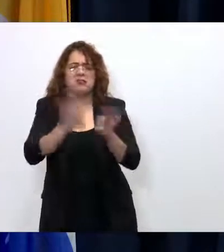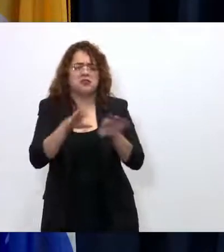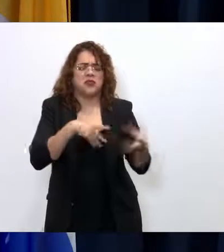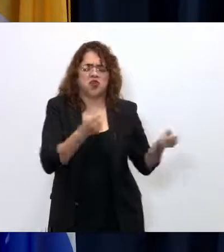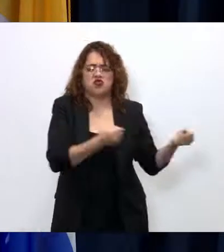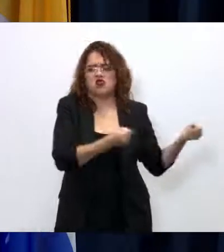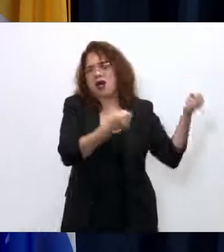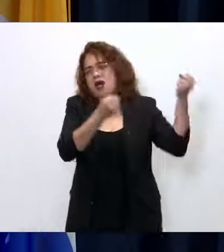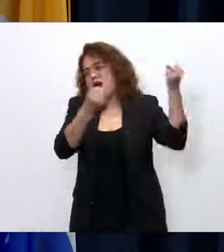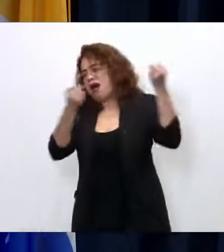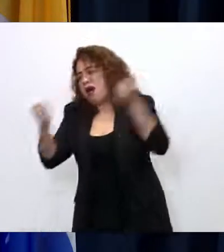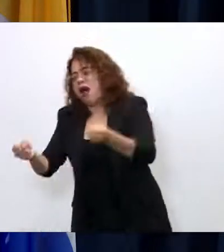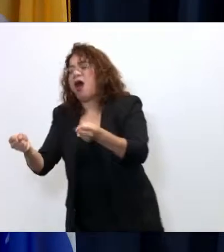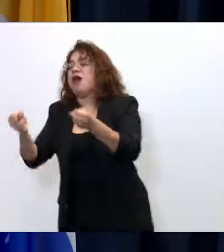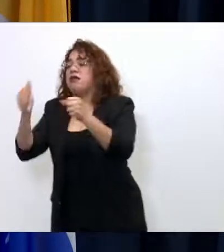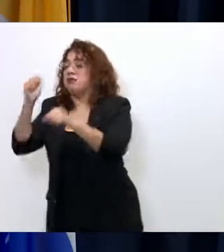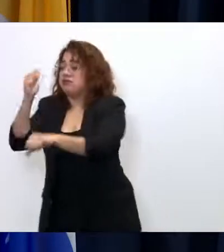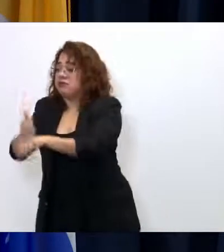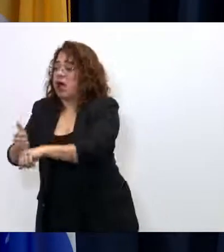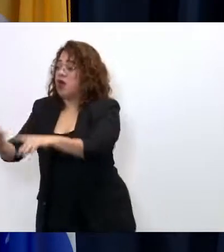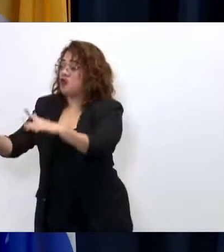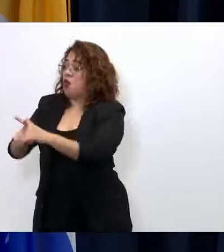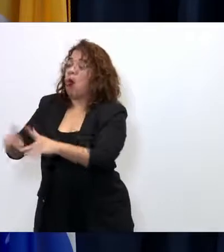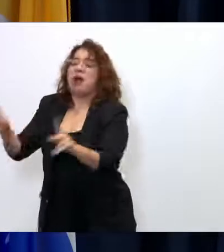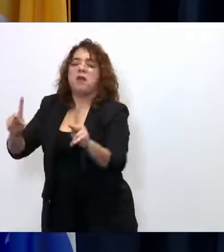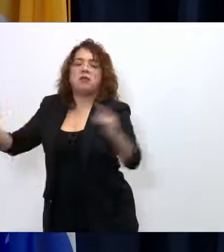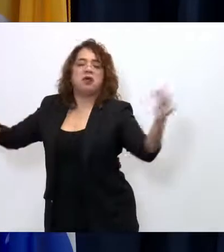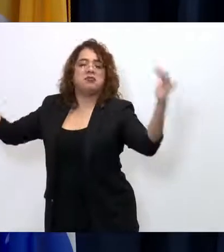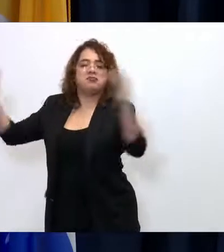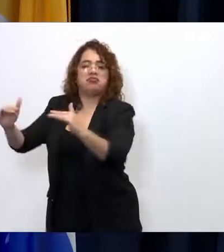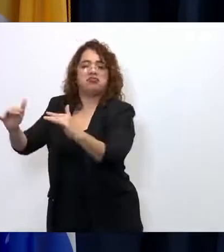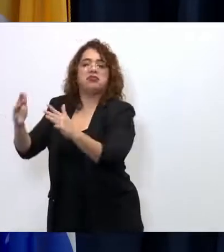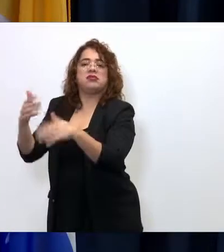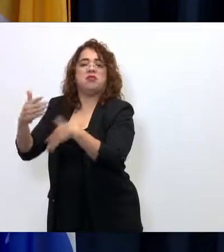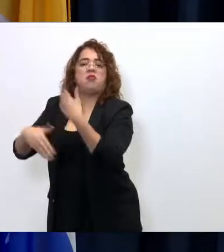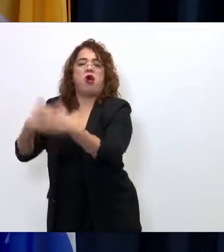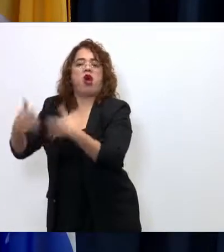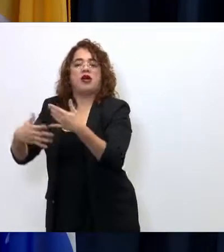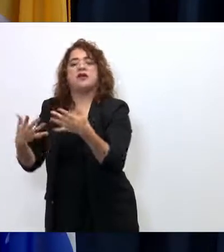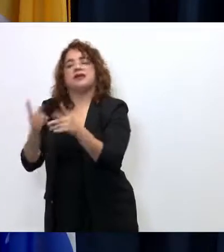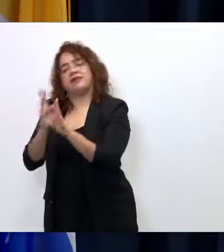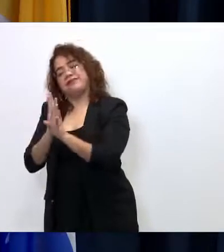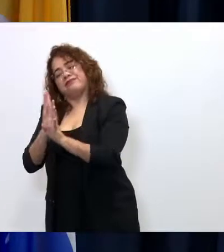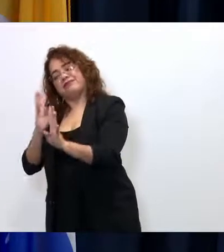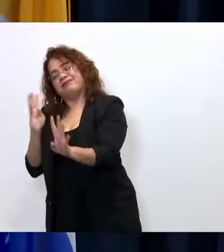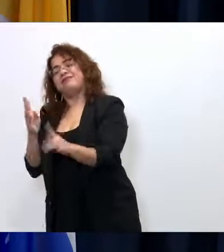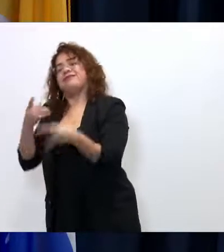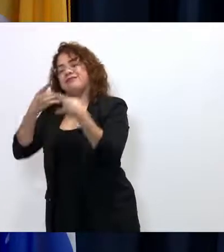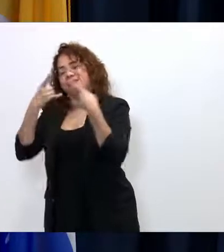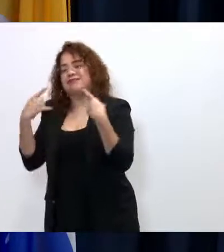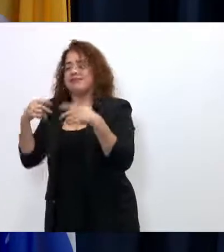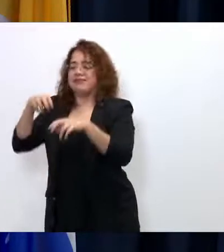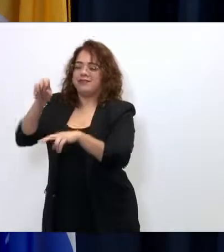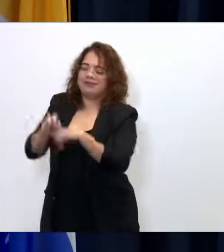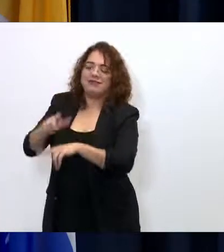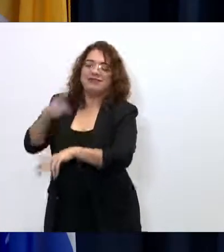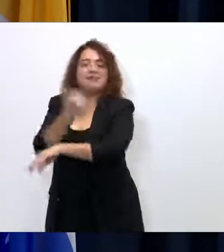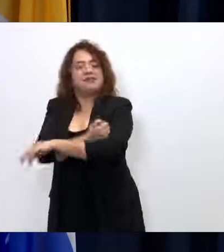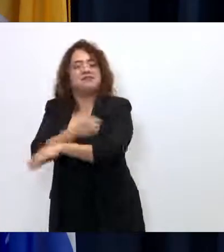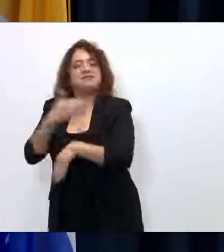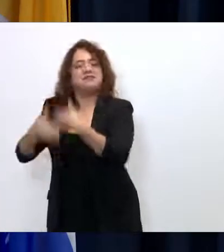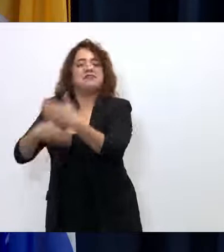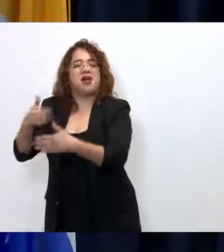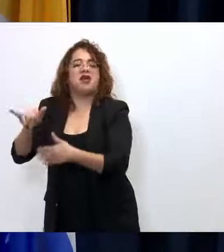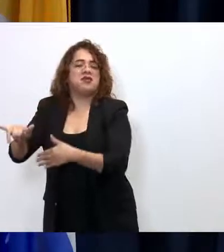otras personas en barrios más afectados. Si desea programar una cita en línea, visite el portal de vacunación